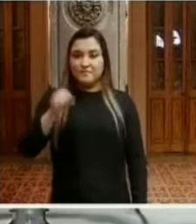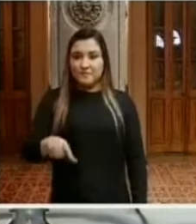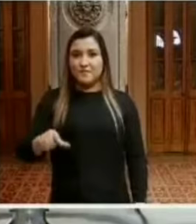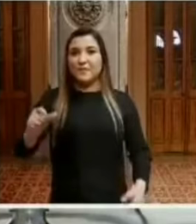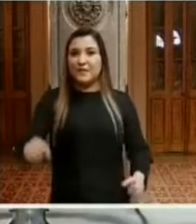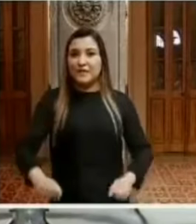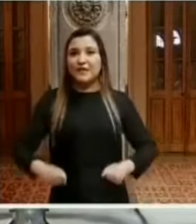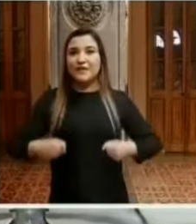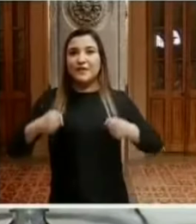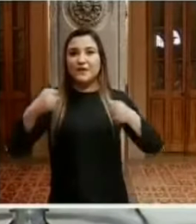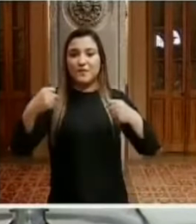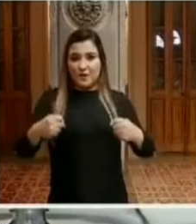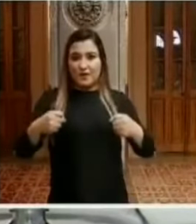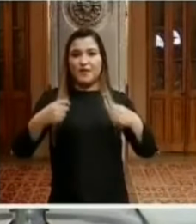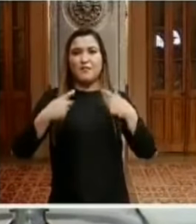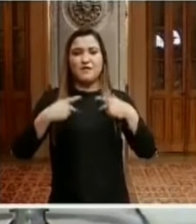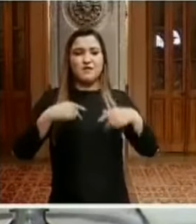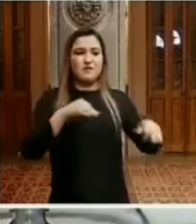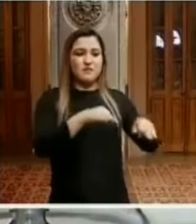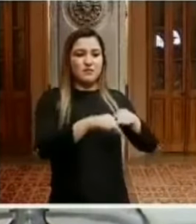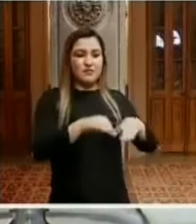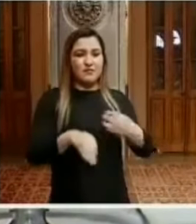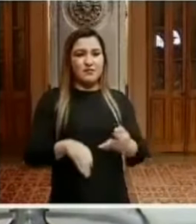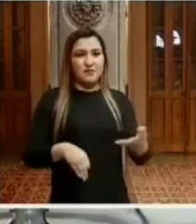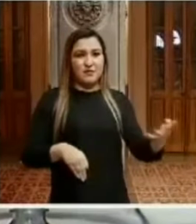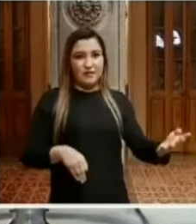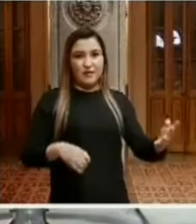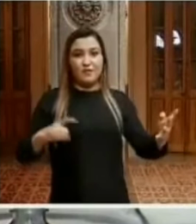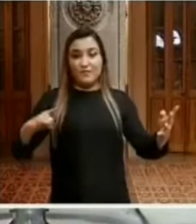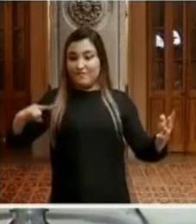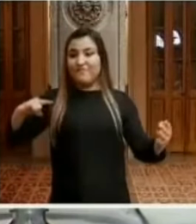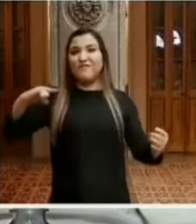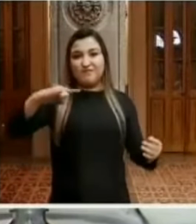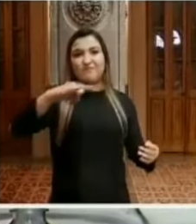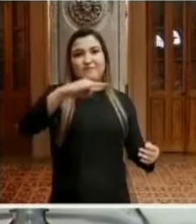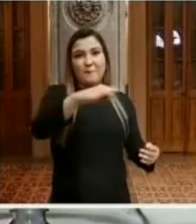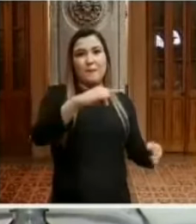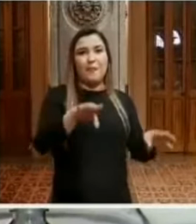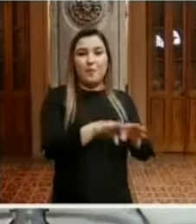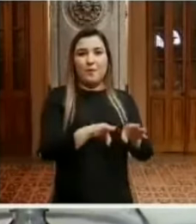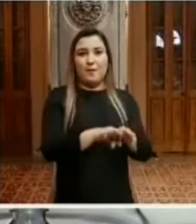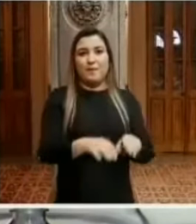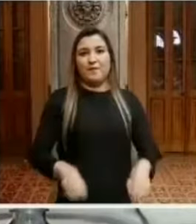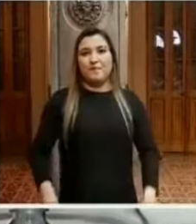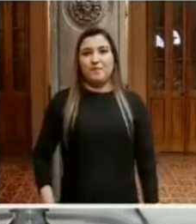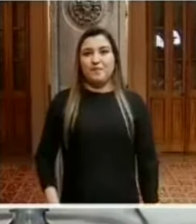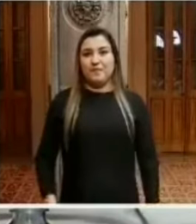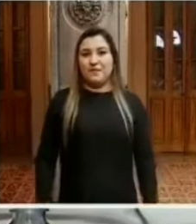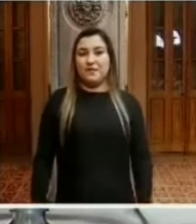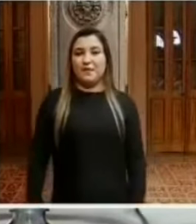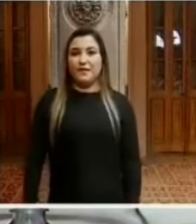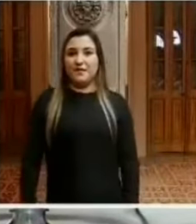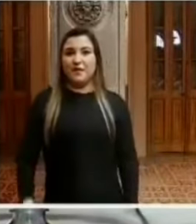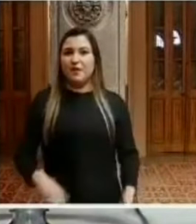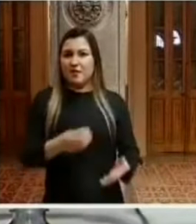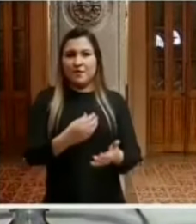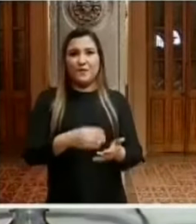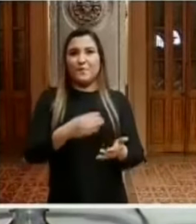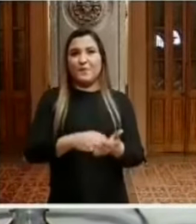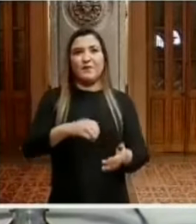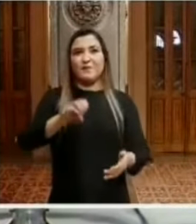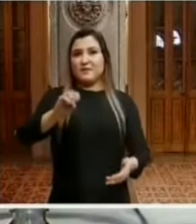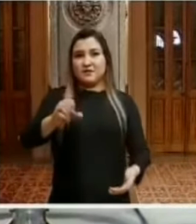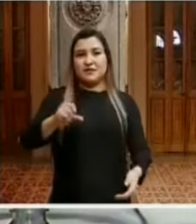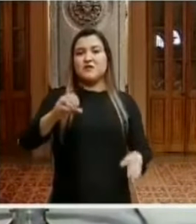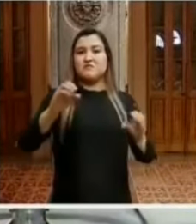nuestros empleados el transporte. Nos compramos 60 camiones o 70, podemos tener ahí para que hagan